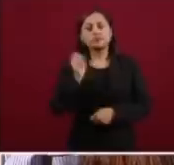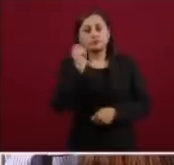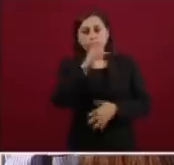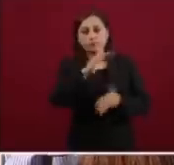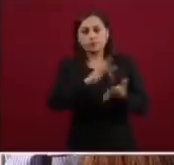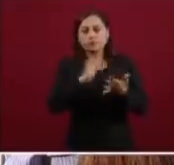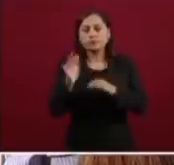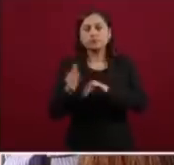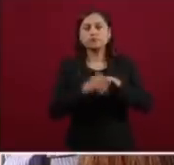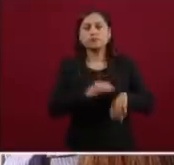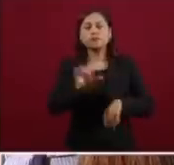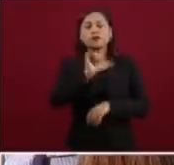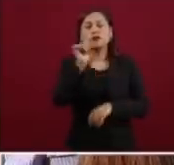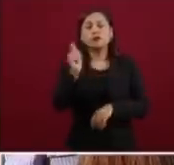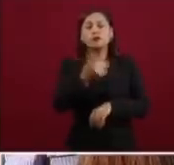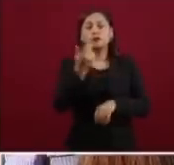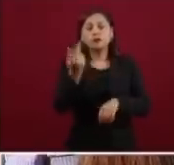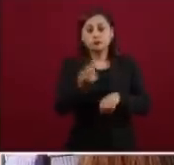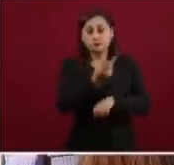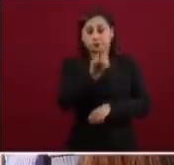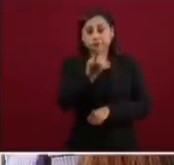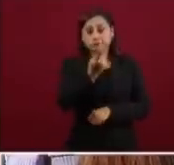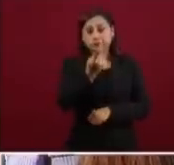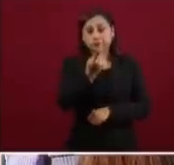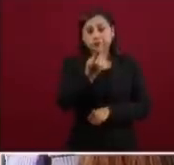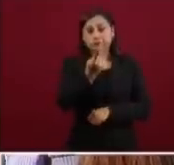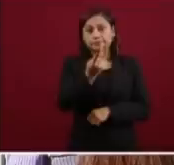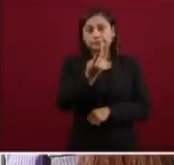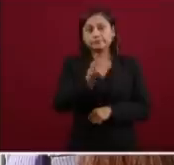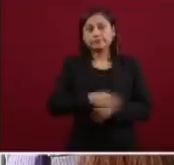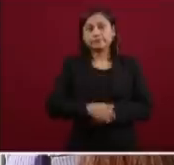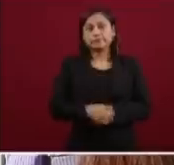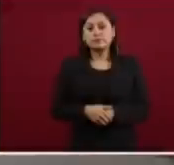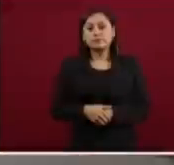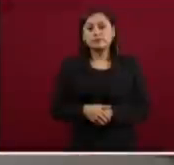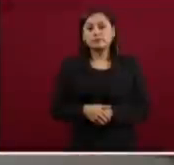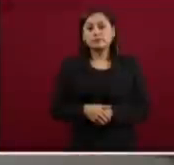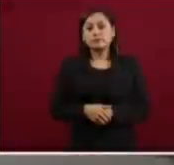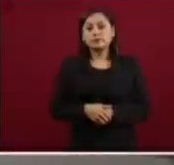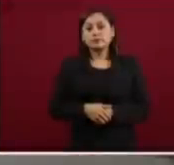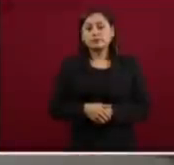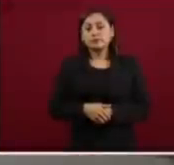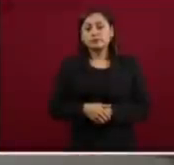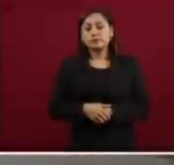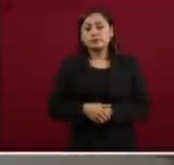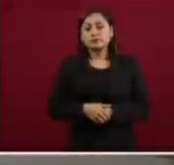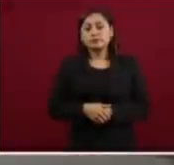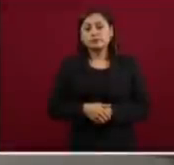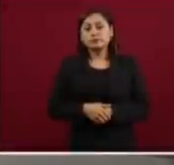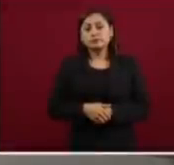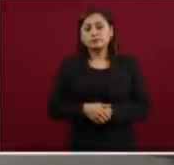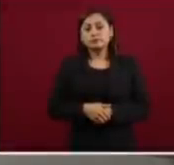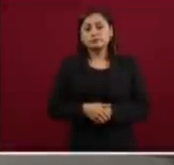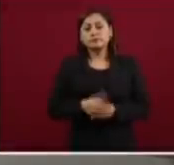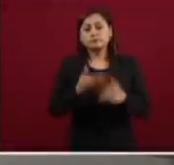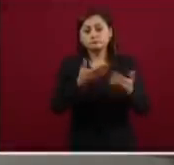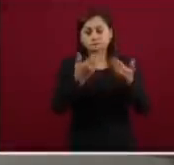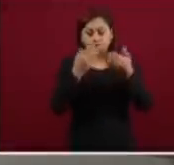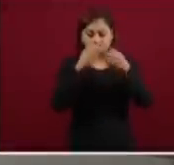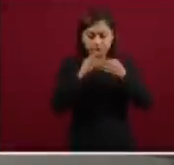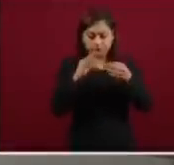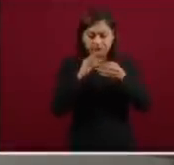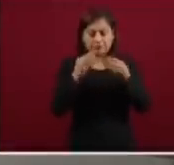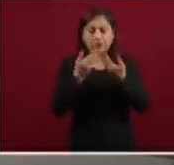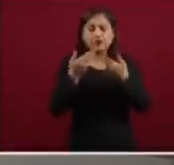presidente cuando va a conocer el pueblo mexicano las políticas para la cuarta